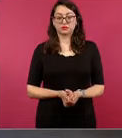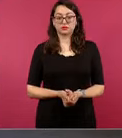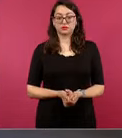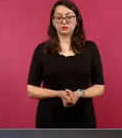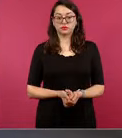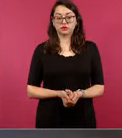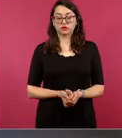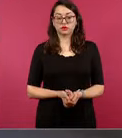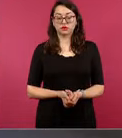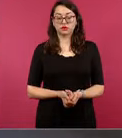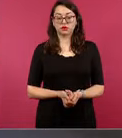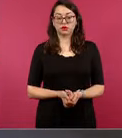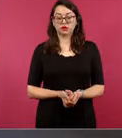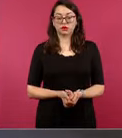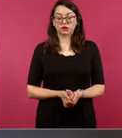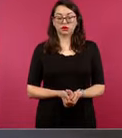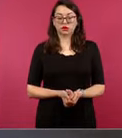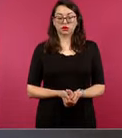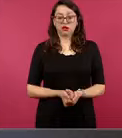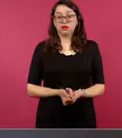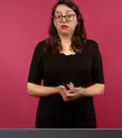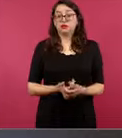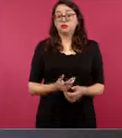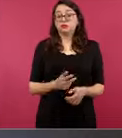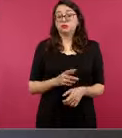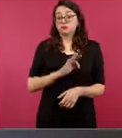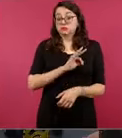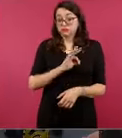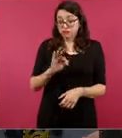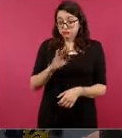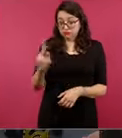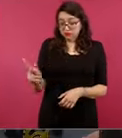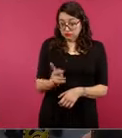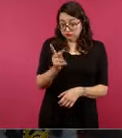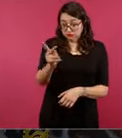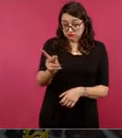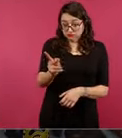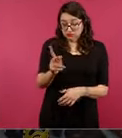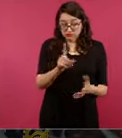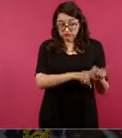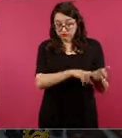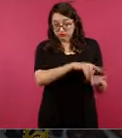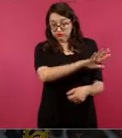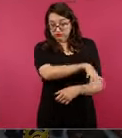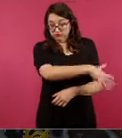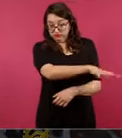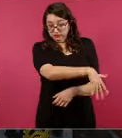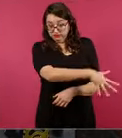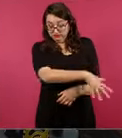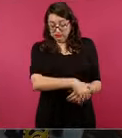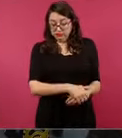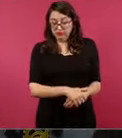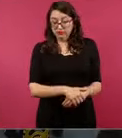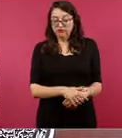A ver si le. Presidente, ¿me permite hacer una segunda pregunta? De una vez antes. Sí, entonces no hay que